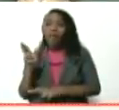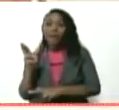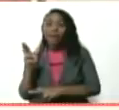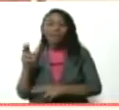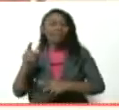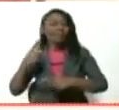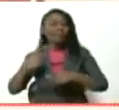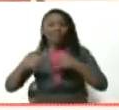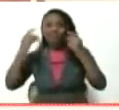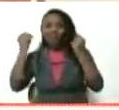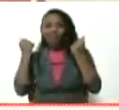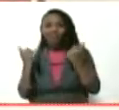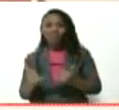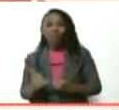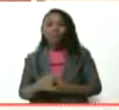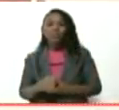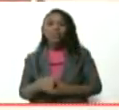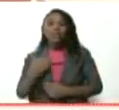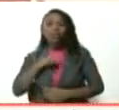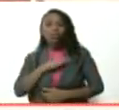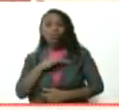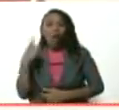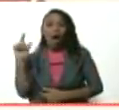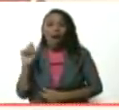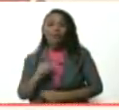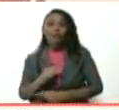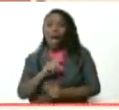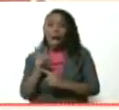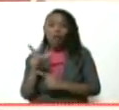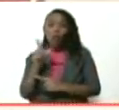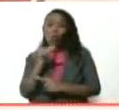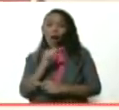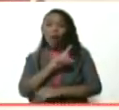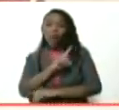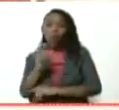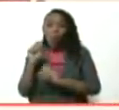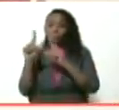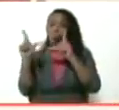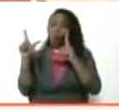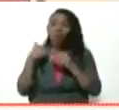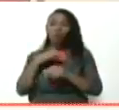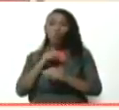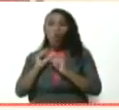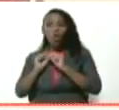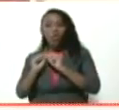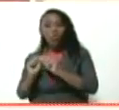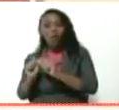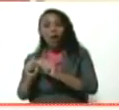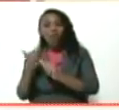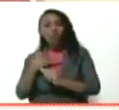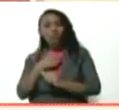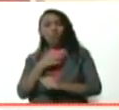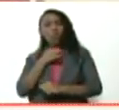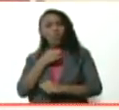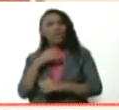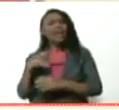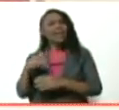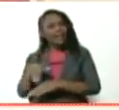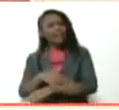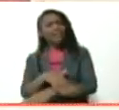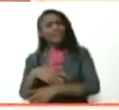manera inmediata que tenemos. O sea, ellos no cumplen con las expectativas. Nosotros vamos a seguir. A nosotros nos gusta caminar porque nos gusta la